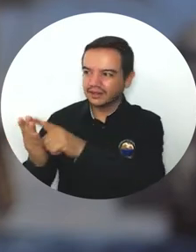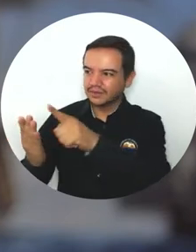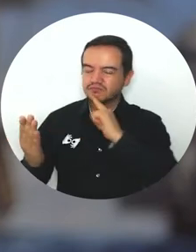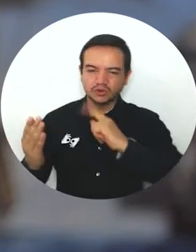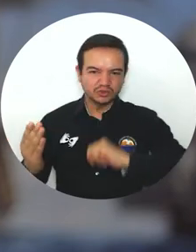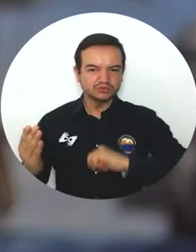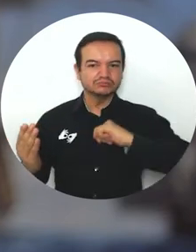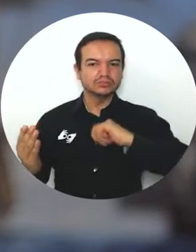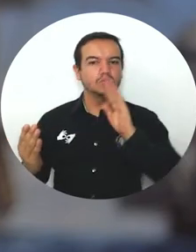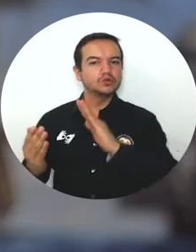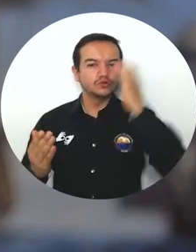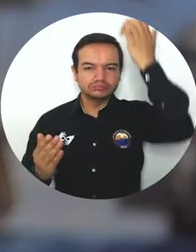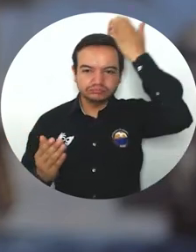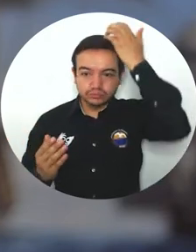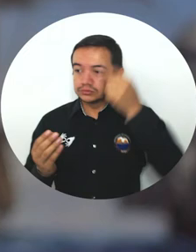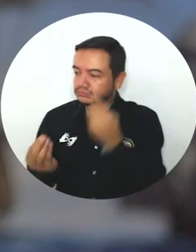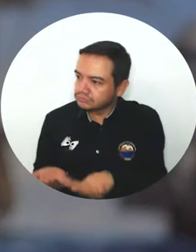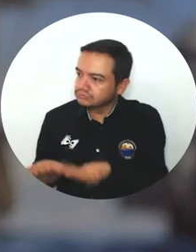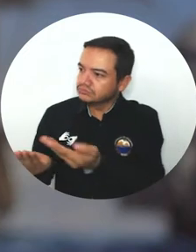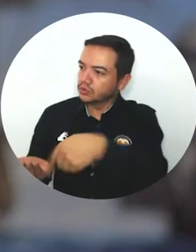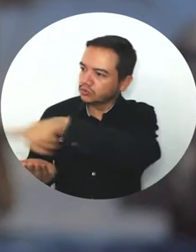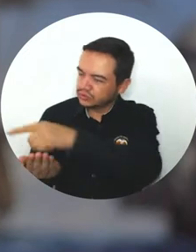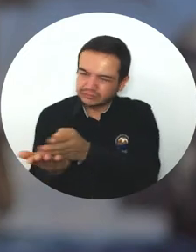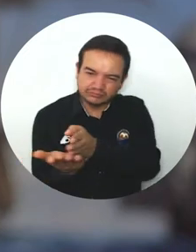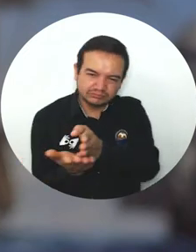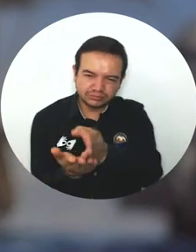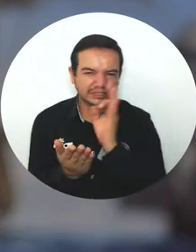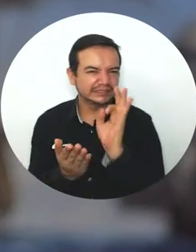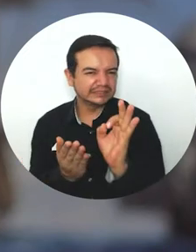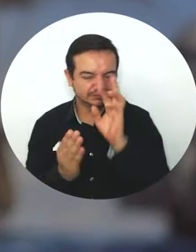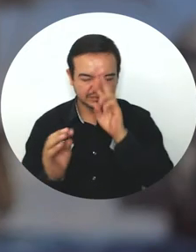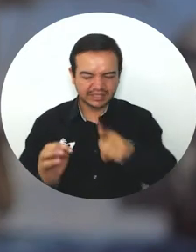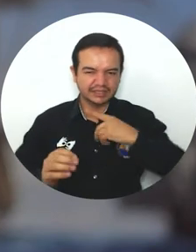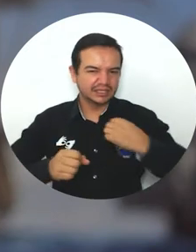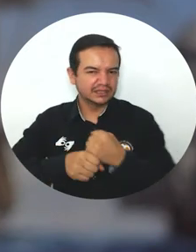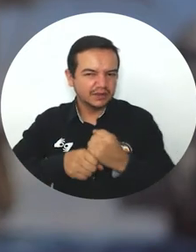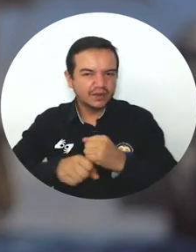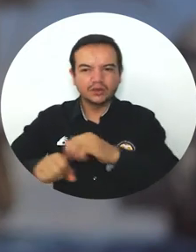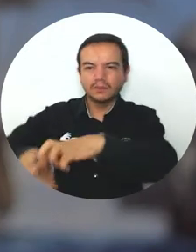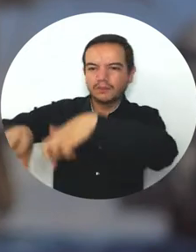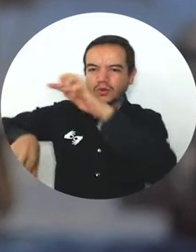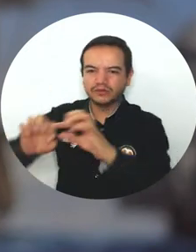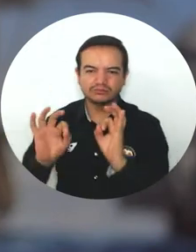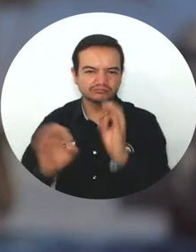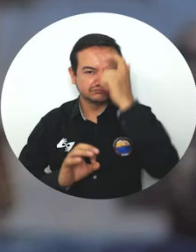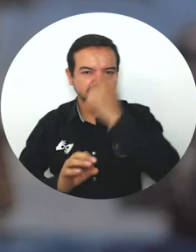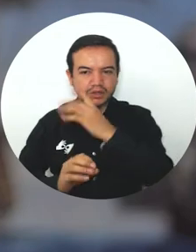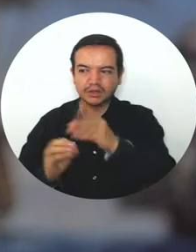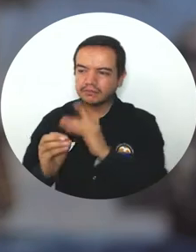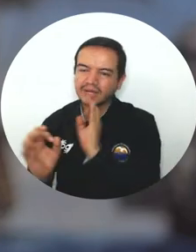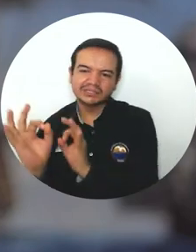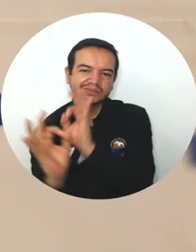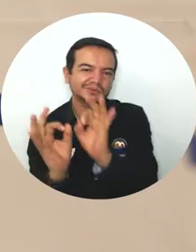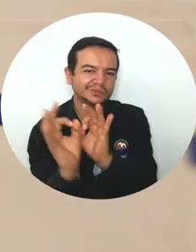que sigan respetando y honrando nuestra profesión, siempre dando lo mejor de cada uno de ellos, brindando un cuidado integral, un